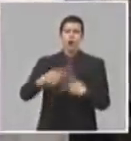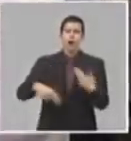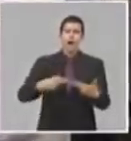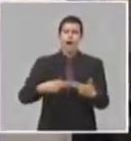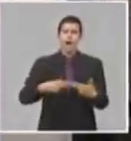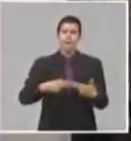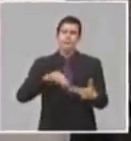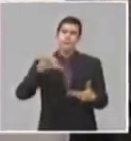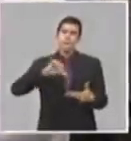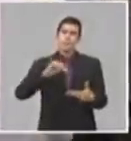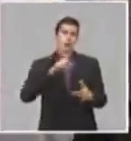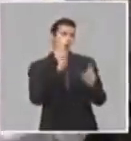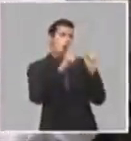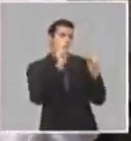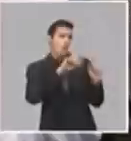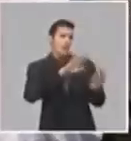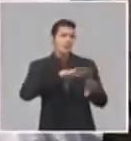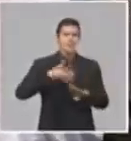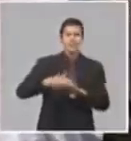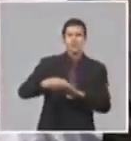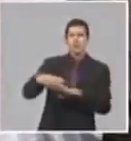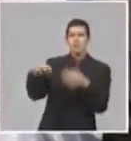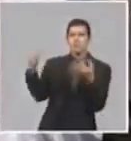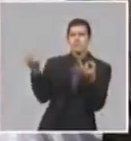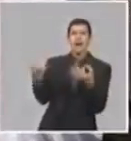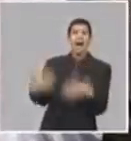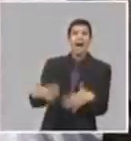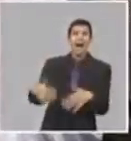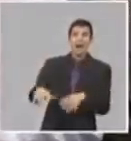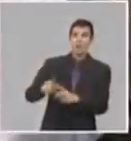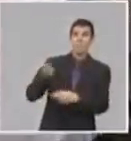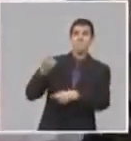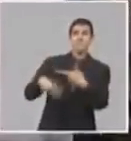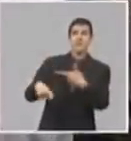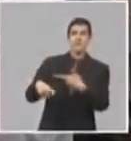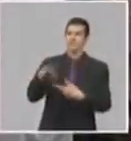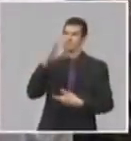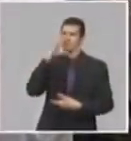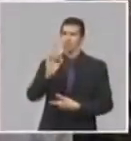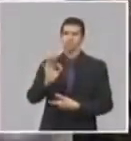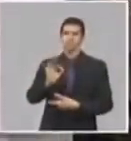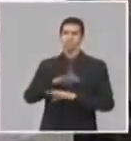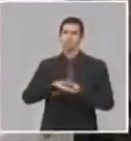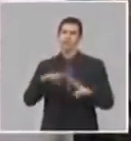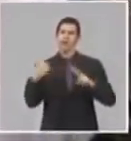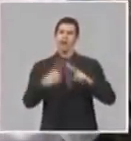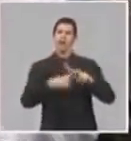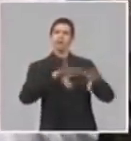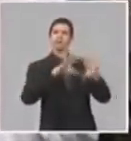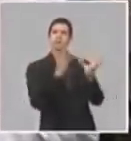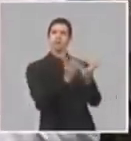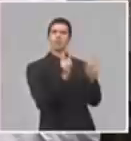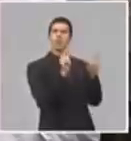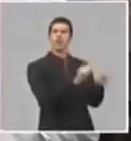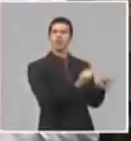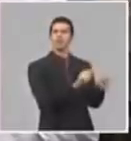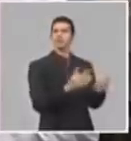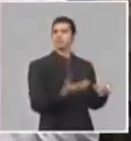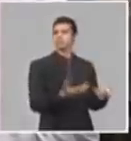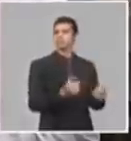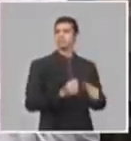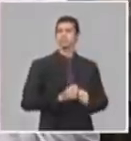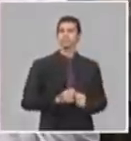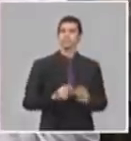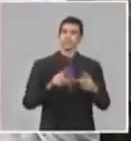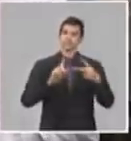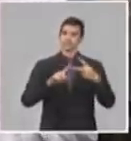mercado a lo que nosotros podemos con los recursos disponibles asignar. Y el segundo elemento es el de las ventas minoristas